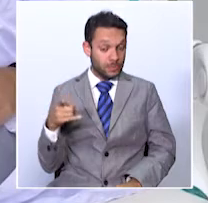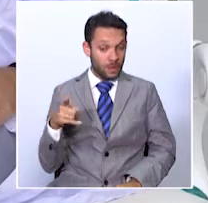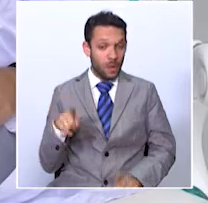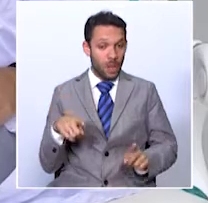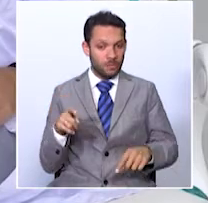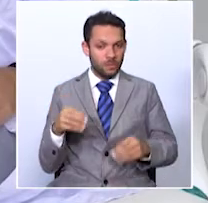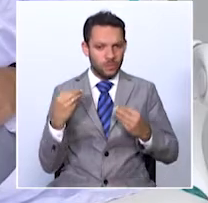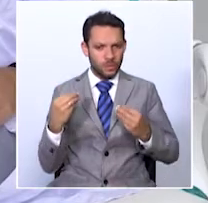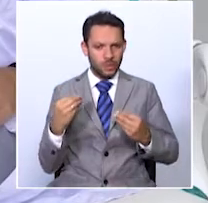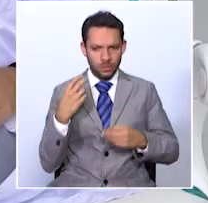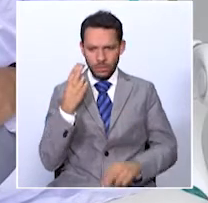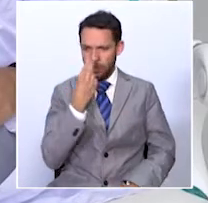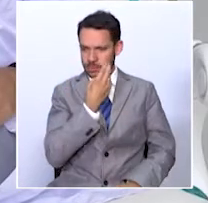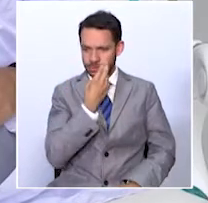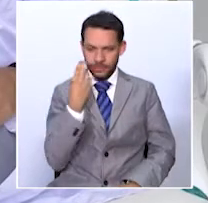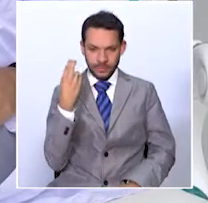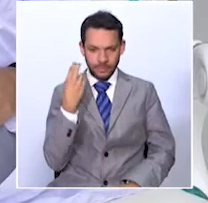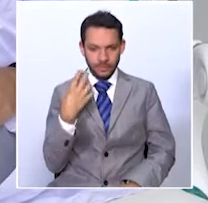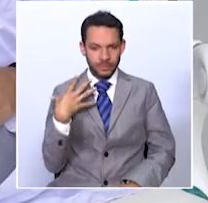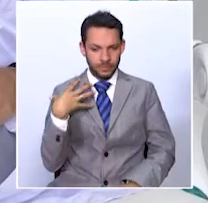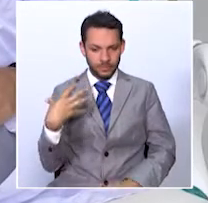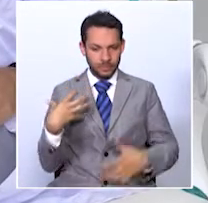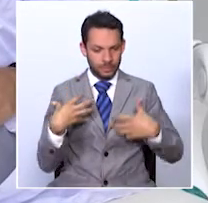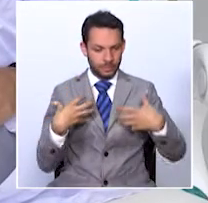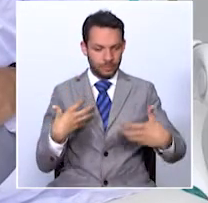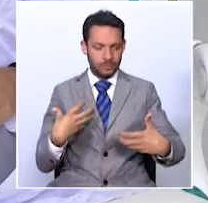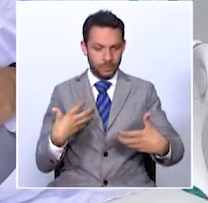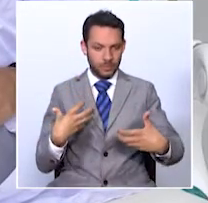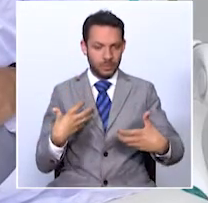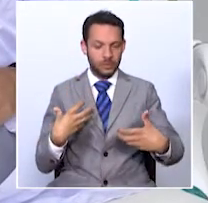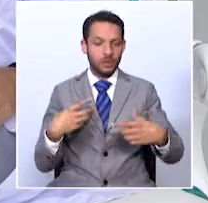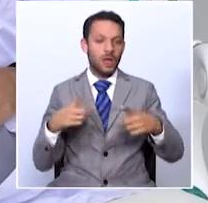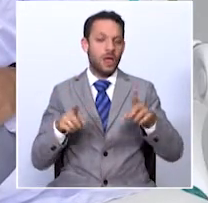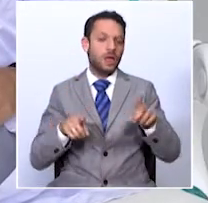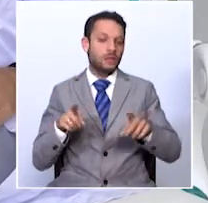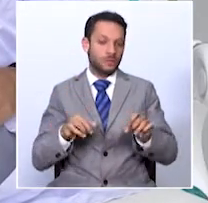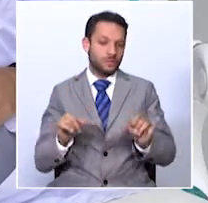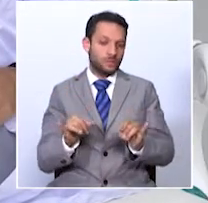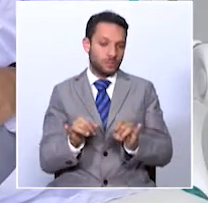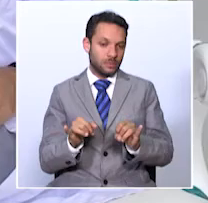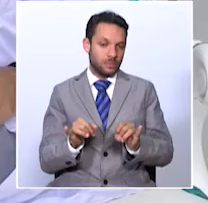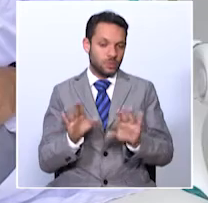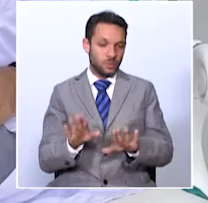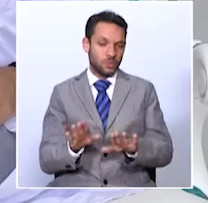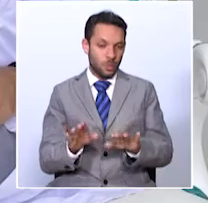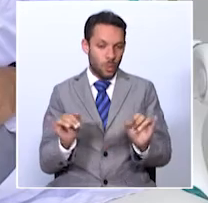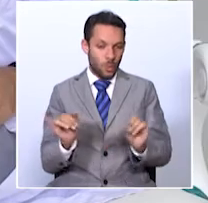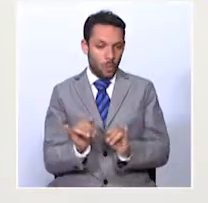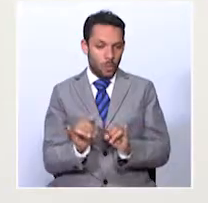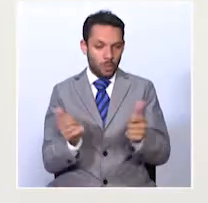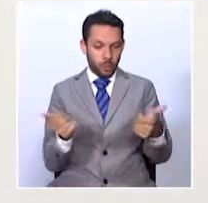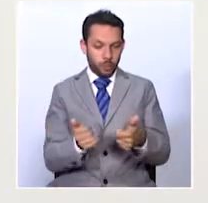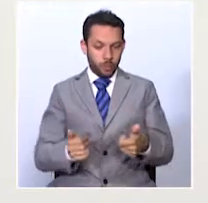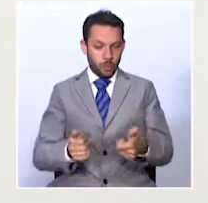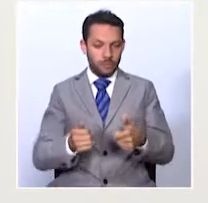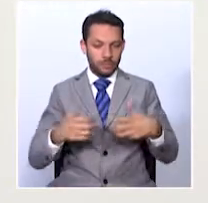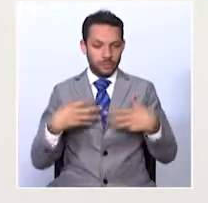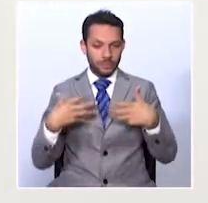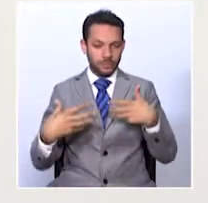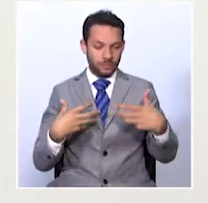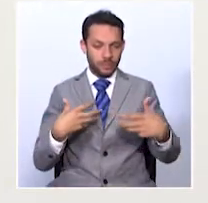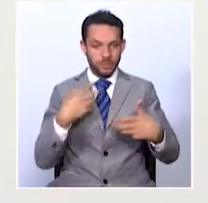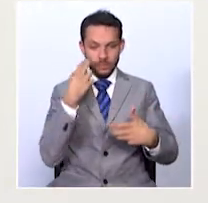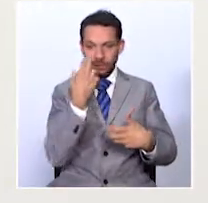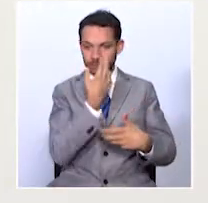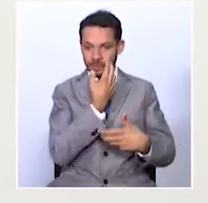grandes y uno les manda a que disminuyan de peso y disminuyen de todo menos de las glándulas mamarias. Entonces más se